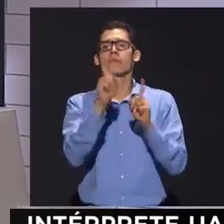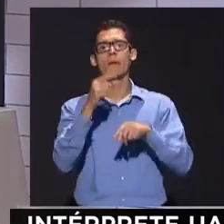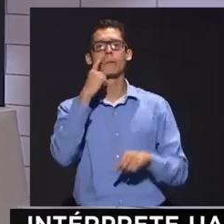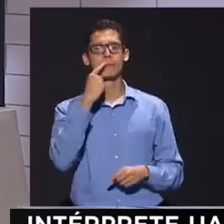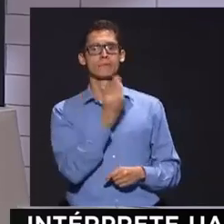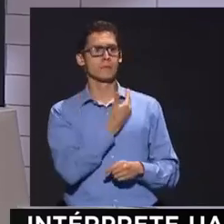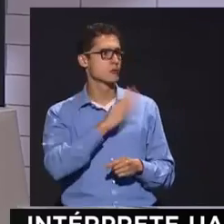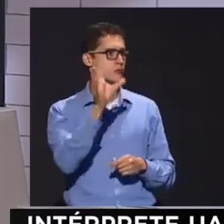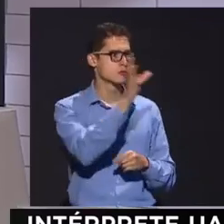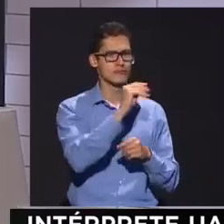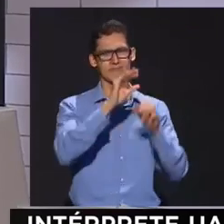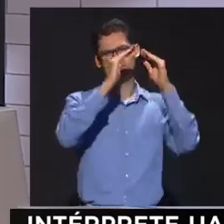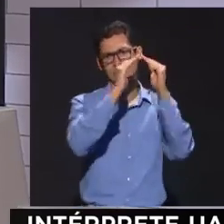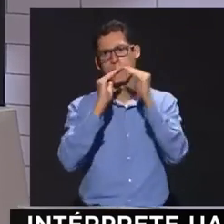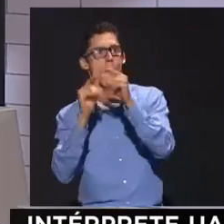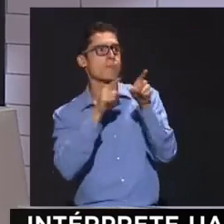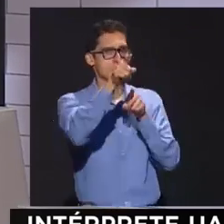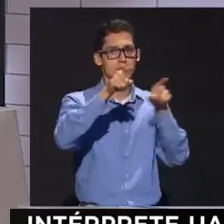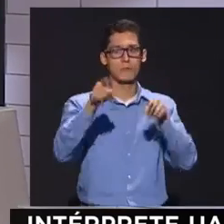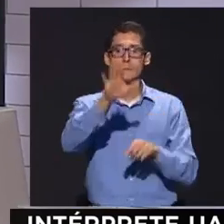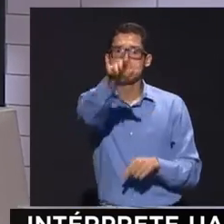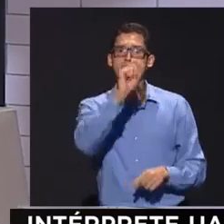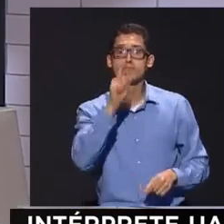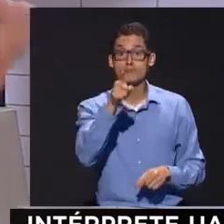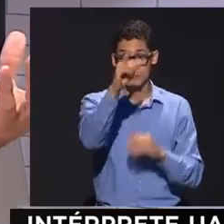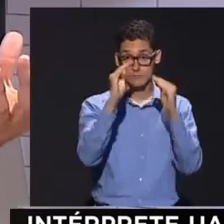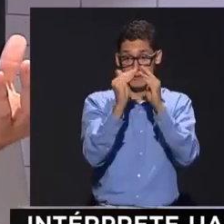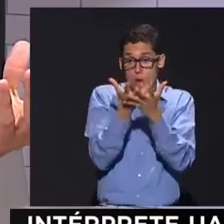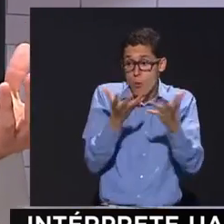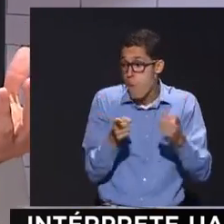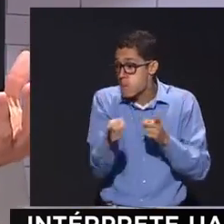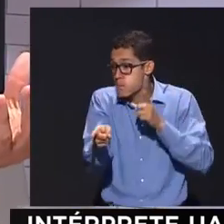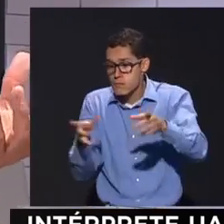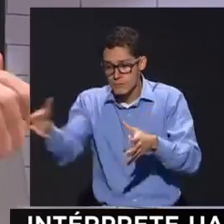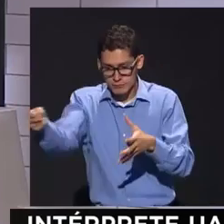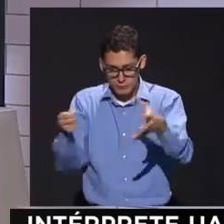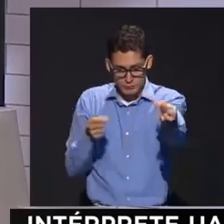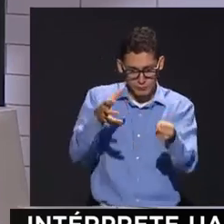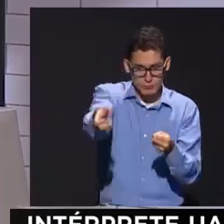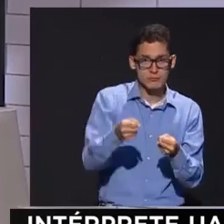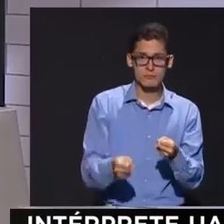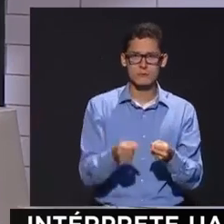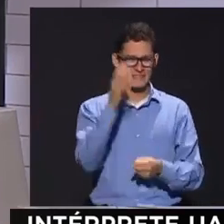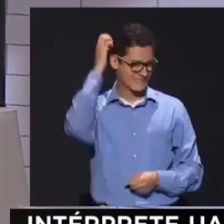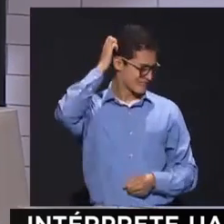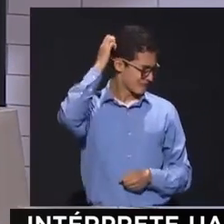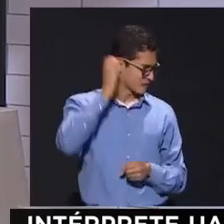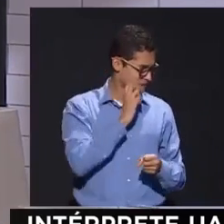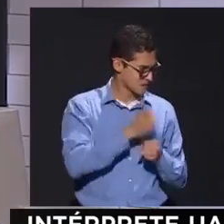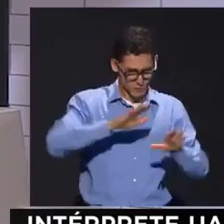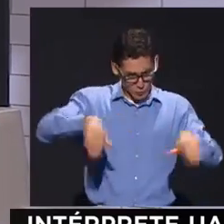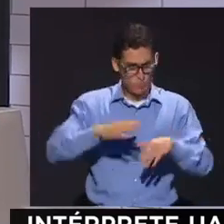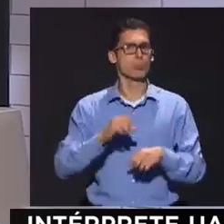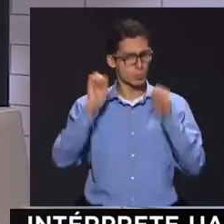familia que están en casa hoy elementos que elementos tenemos muy fáciles de tener allí en casa como siempre